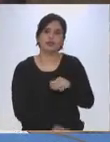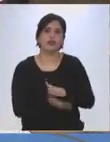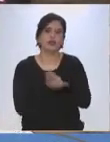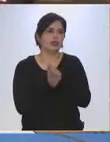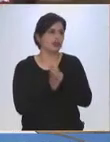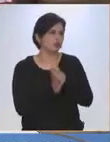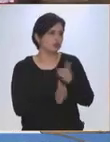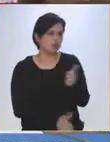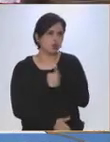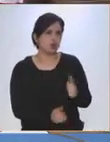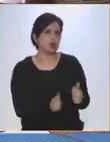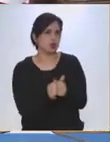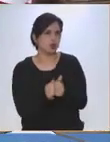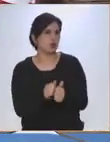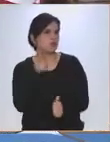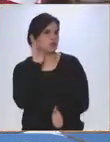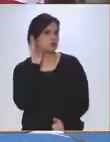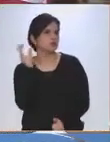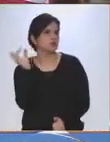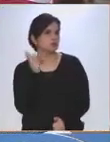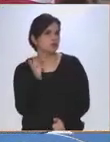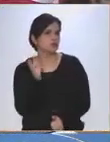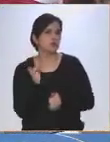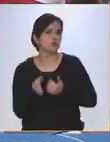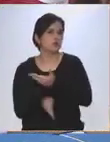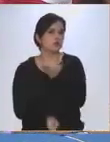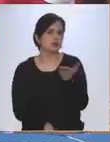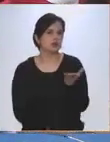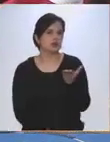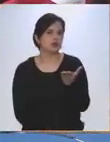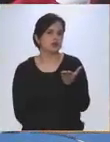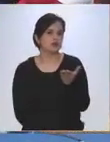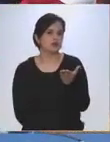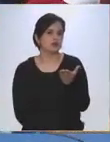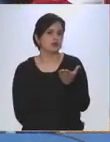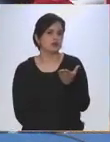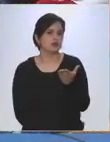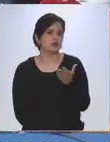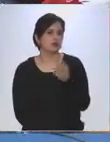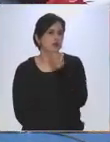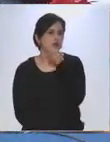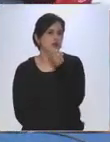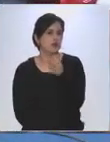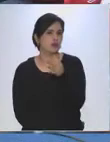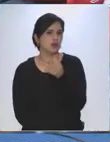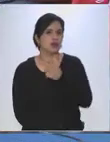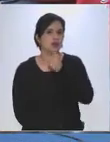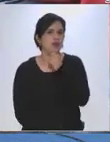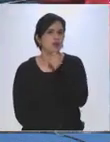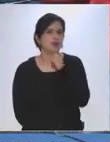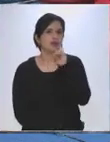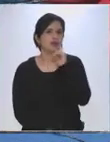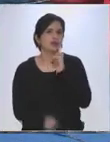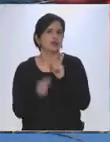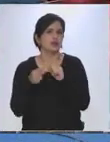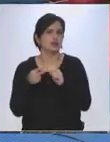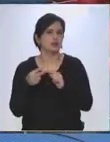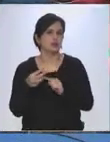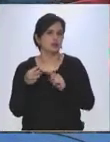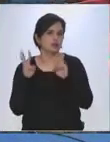colegas van a escucharlos atentamente cuando ustedes hagan presente las inquietudes que tienen en estos temas